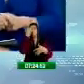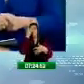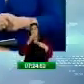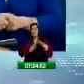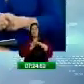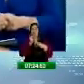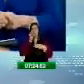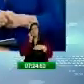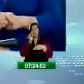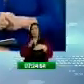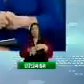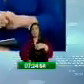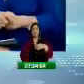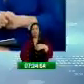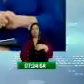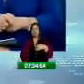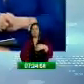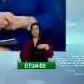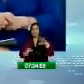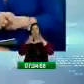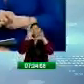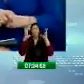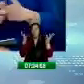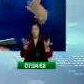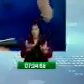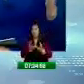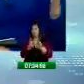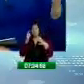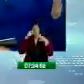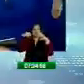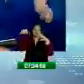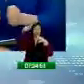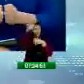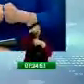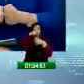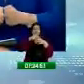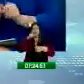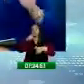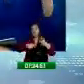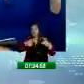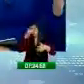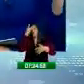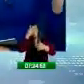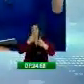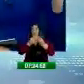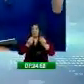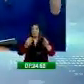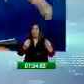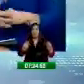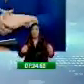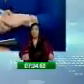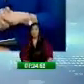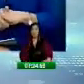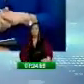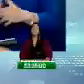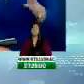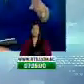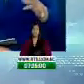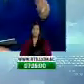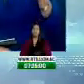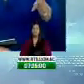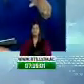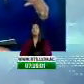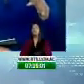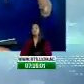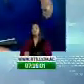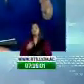en el mundo, que muchas veces no se reportan. Lamentablemente, como medios de comunicación, no podemos dejar de informar